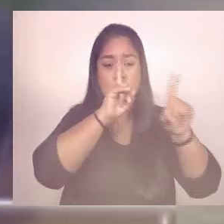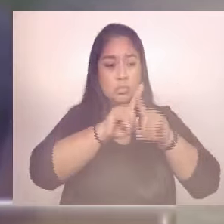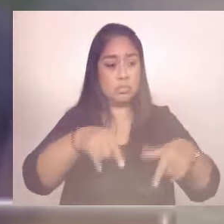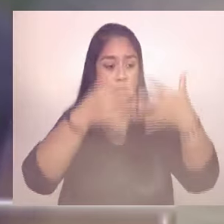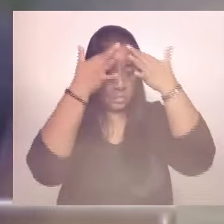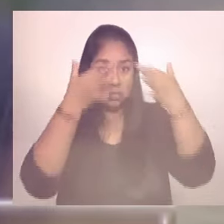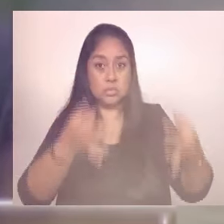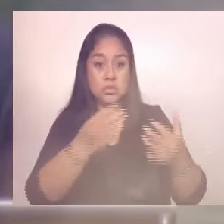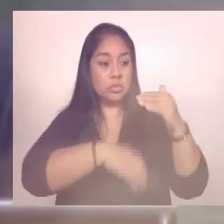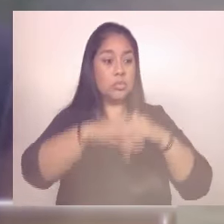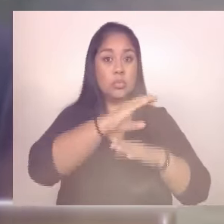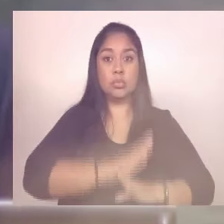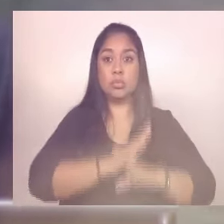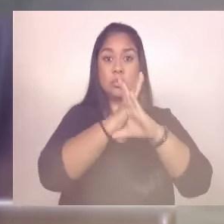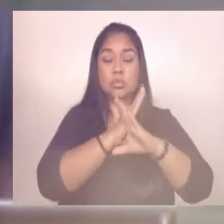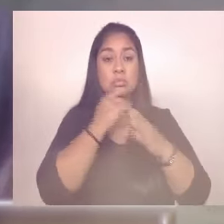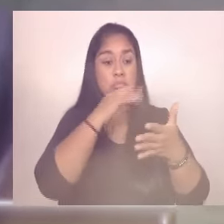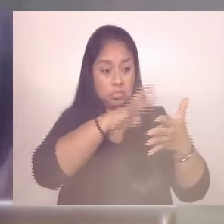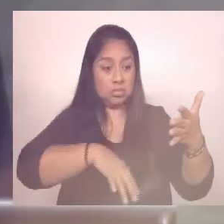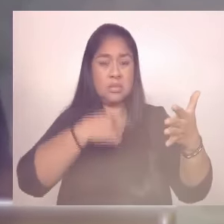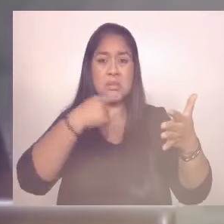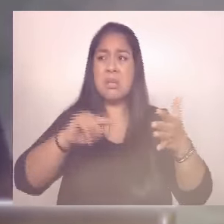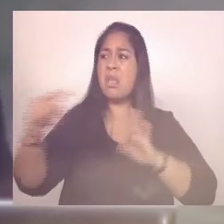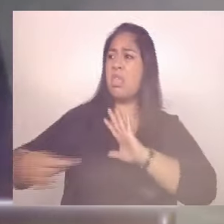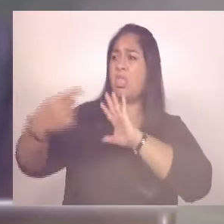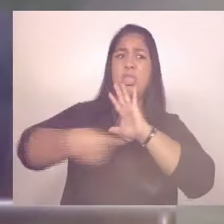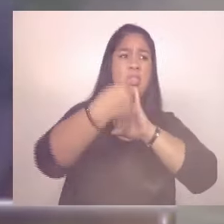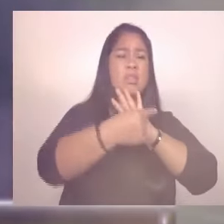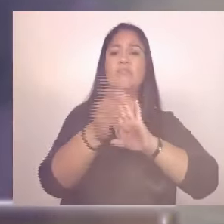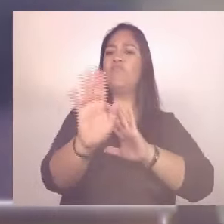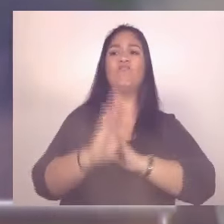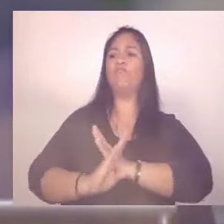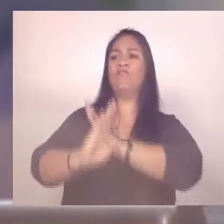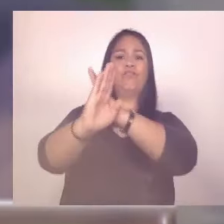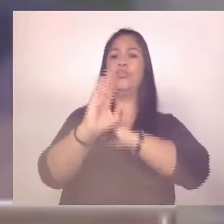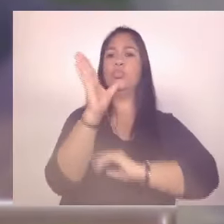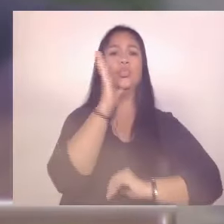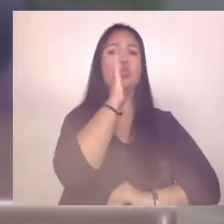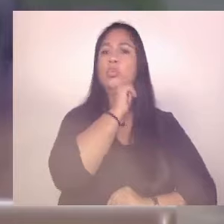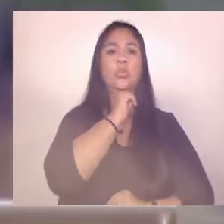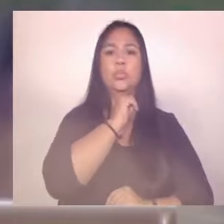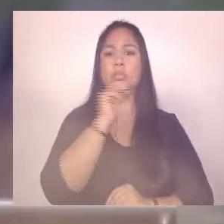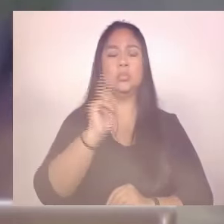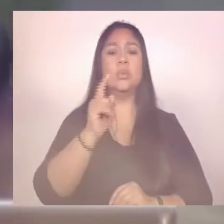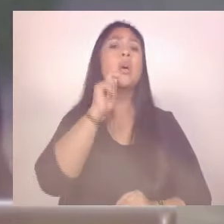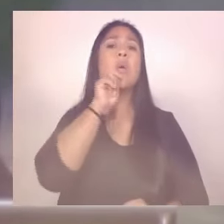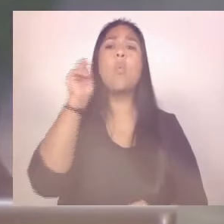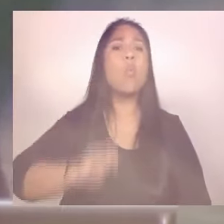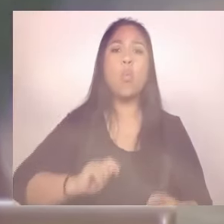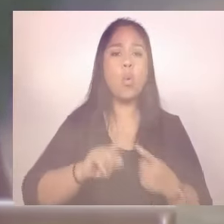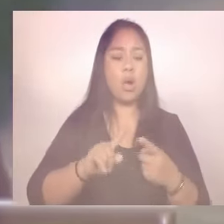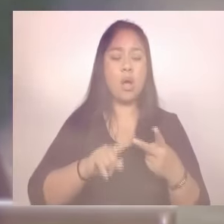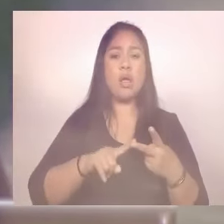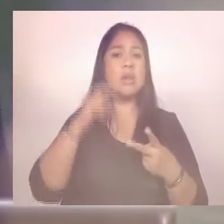a las resoluciones del Consejo de Seguridad por parte de ningún Estado miembro de esta organización, ni en